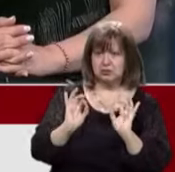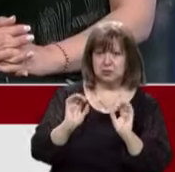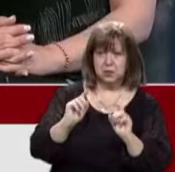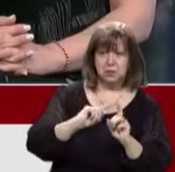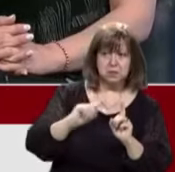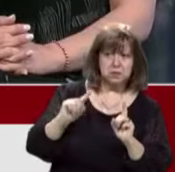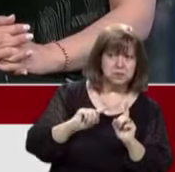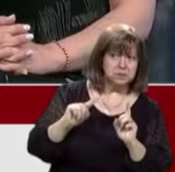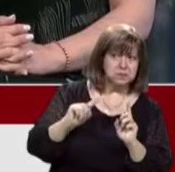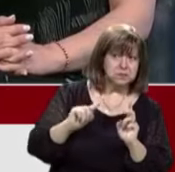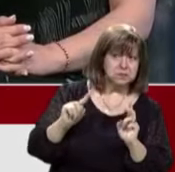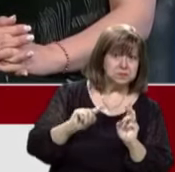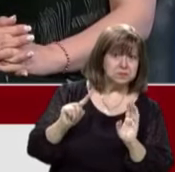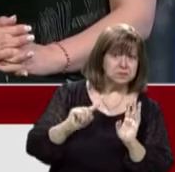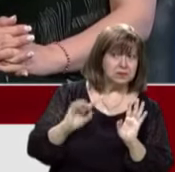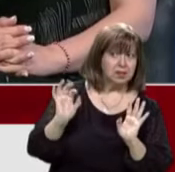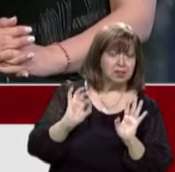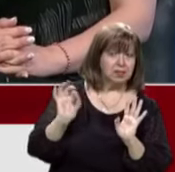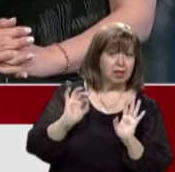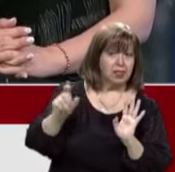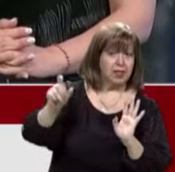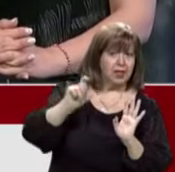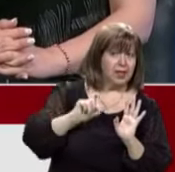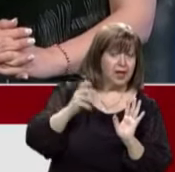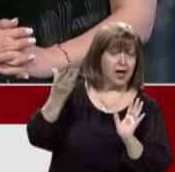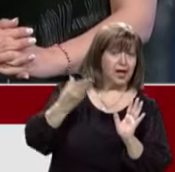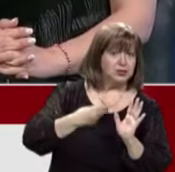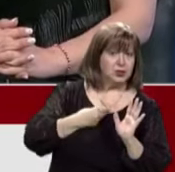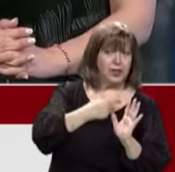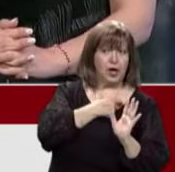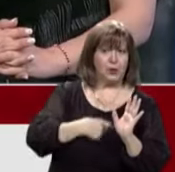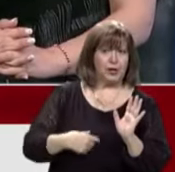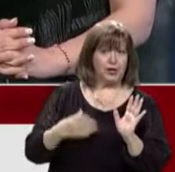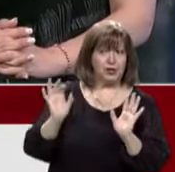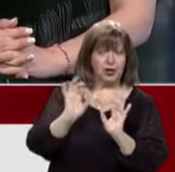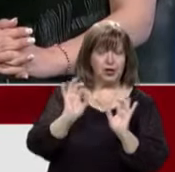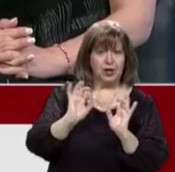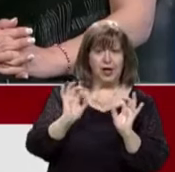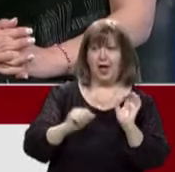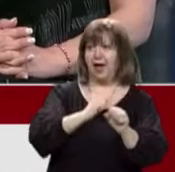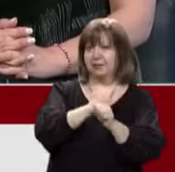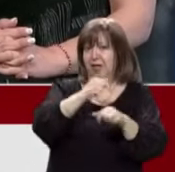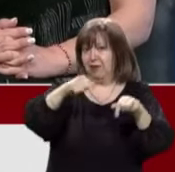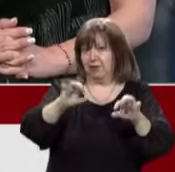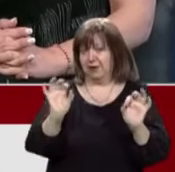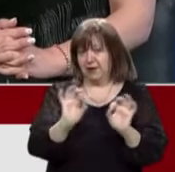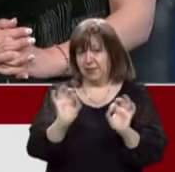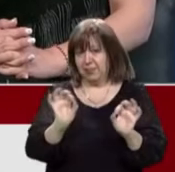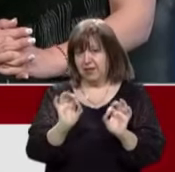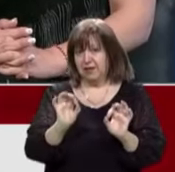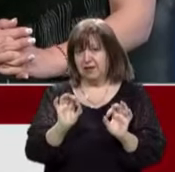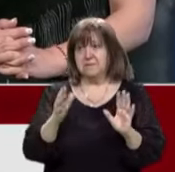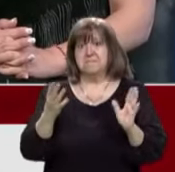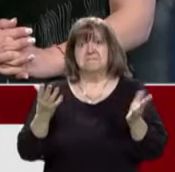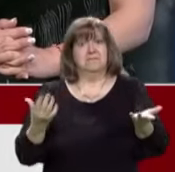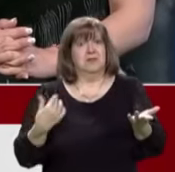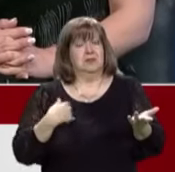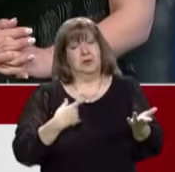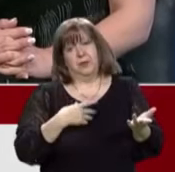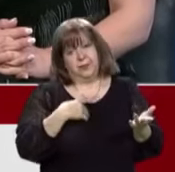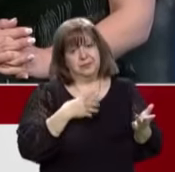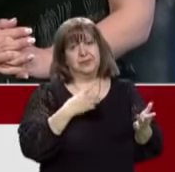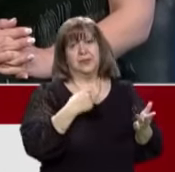de plata del gobierno nacional ha llegado. Así que lo que ustedes ven es decir, bueno, un empresario que dijo, bueno, o emprendedor que dijo,